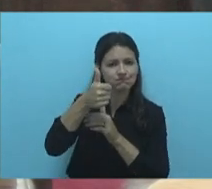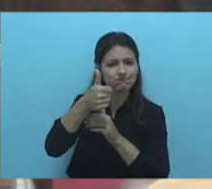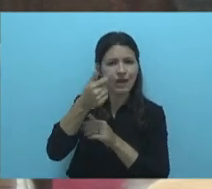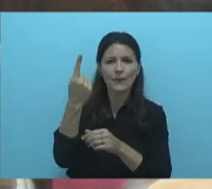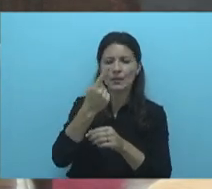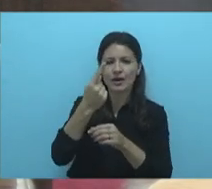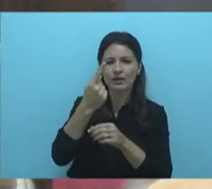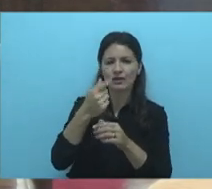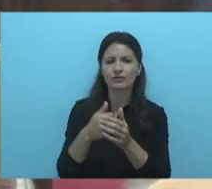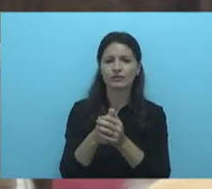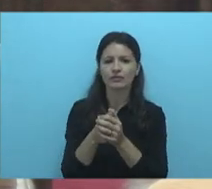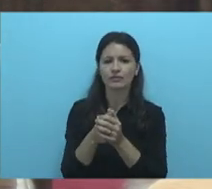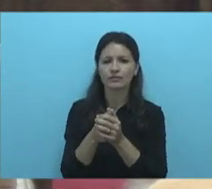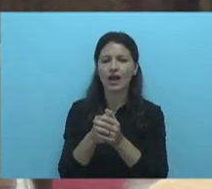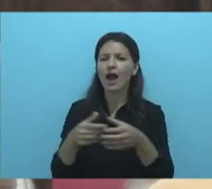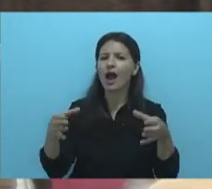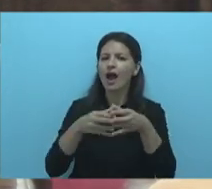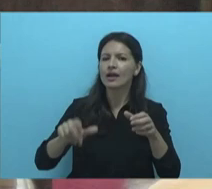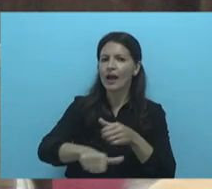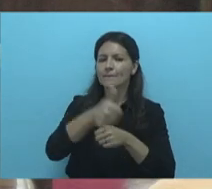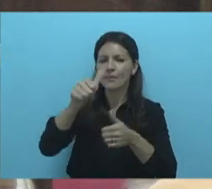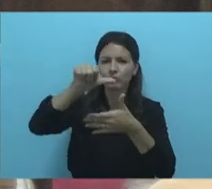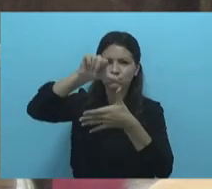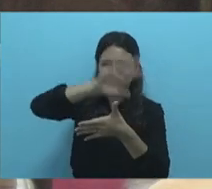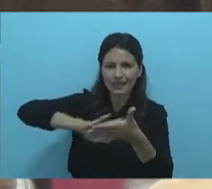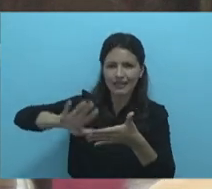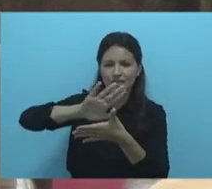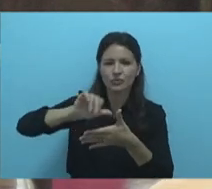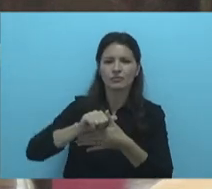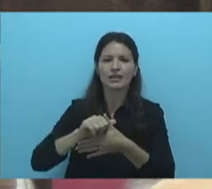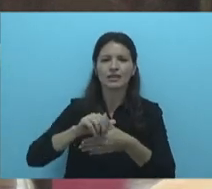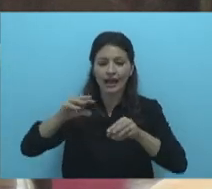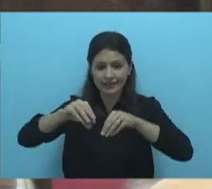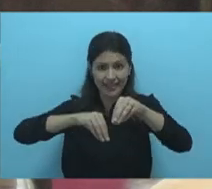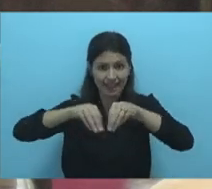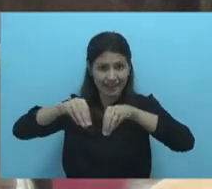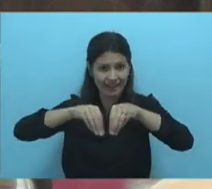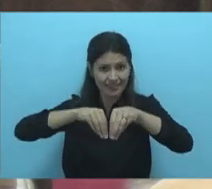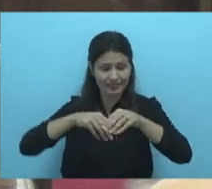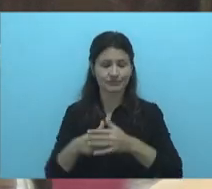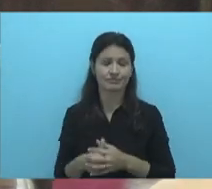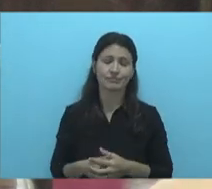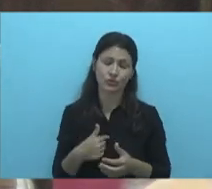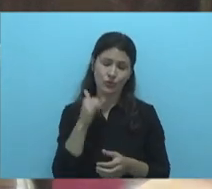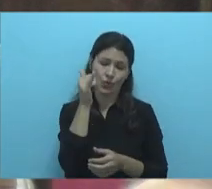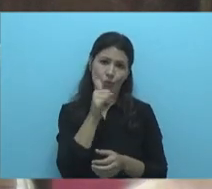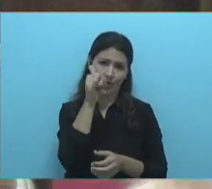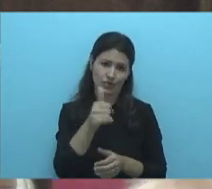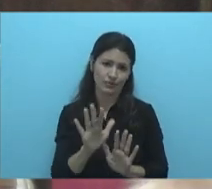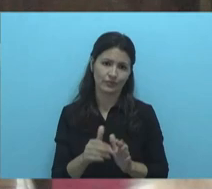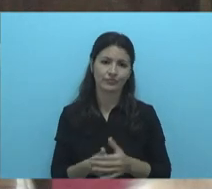su categoría, campeón latinoamericano de ajedrez. Bien.